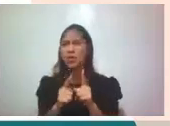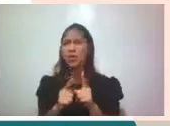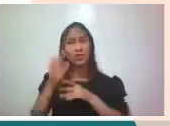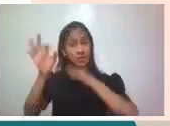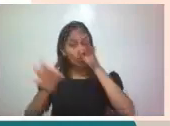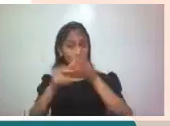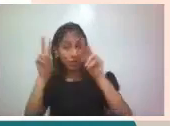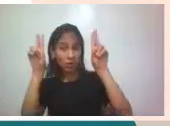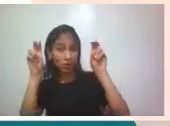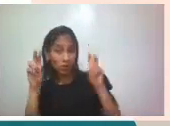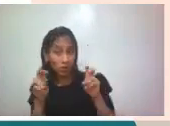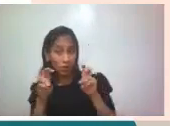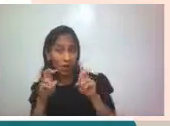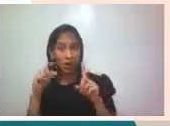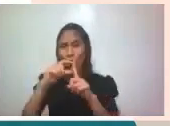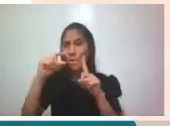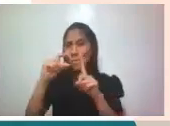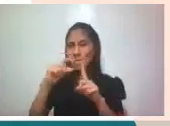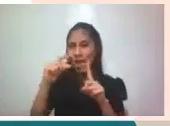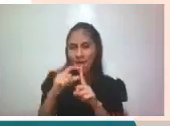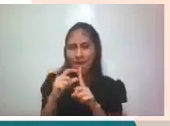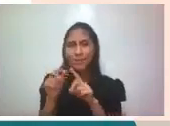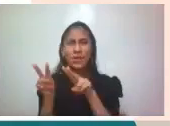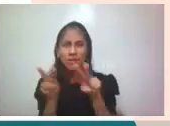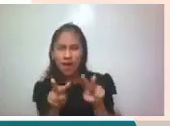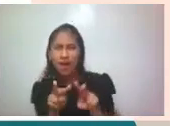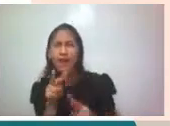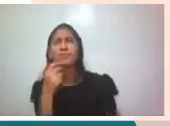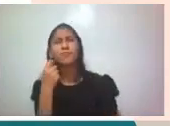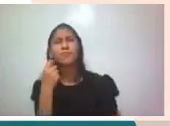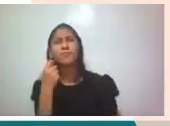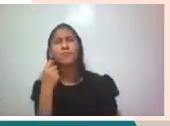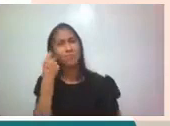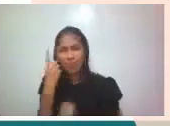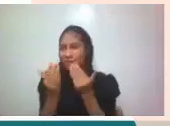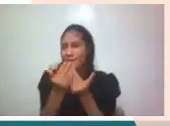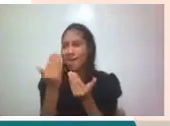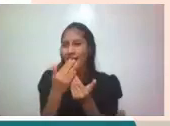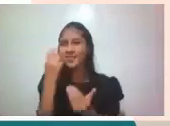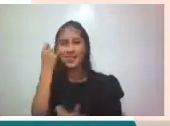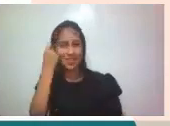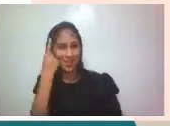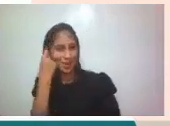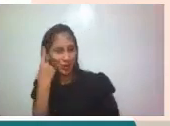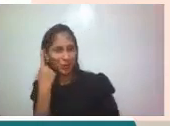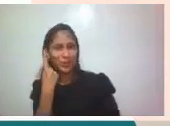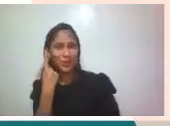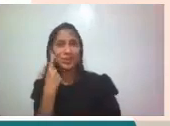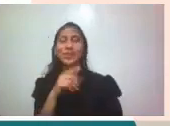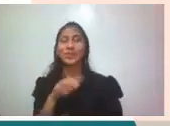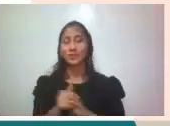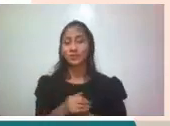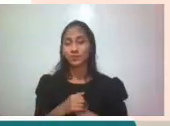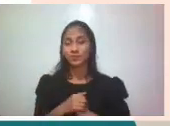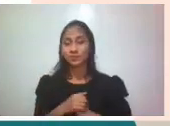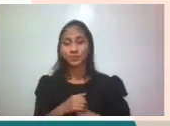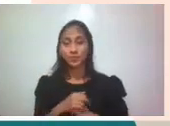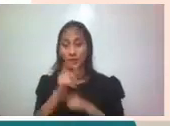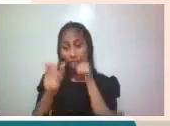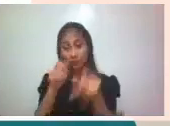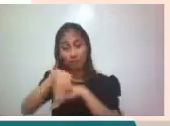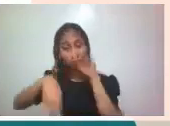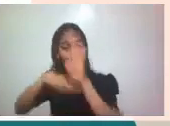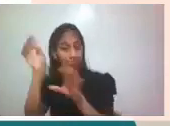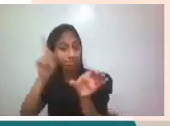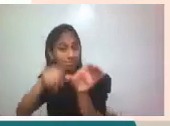una fácil comprensión. Bueno, la idea es que cuando participen de mecanismos de participación ciudadana, valga la redundancia,